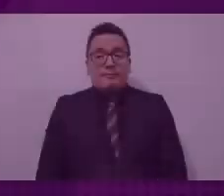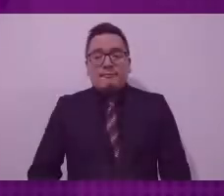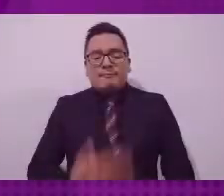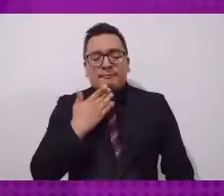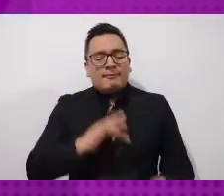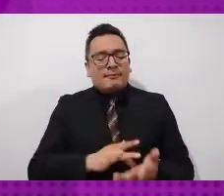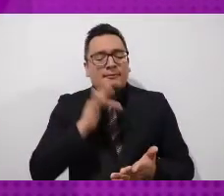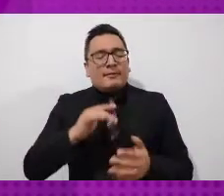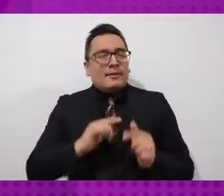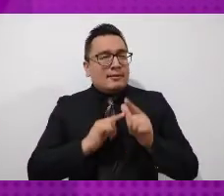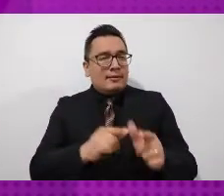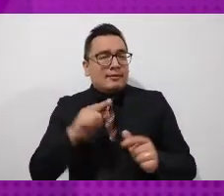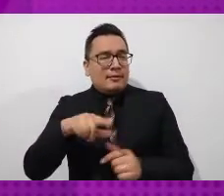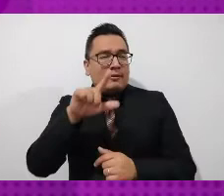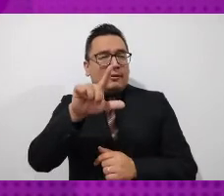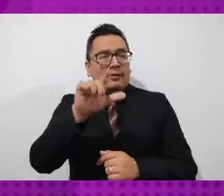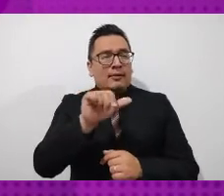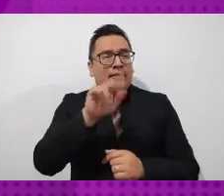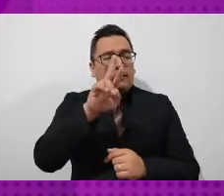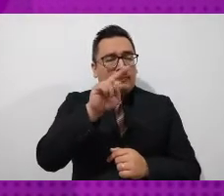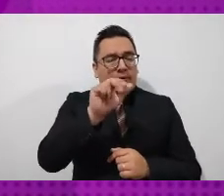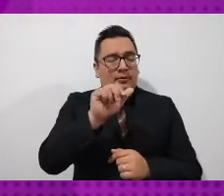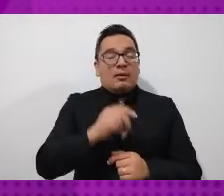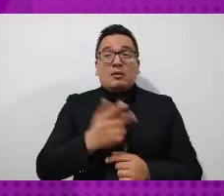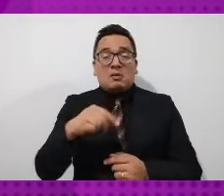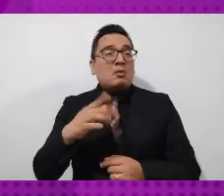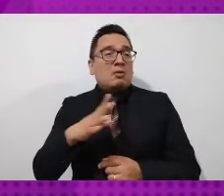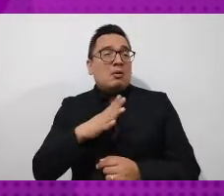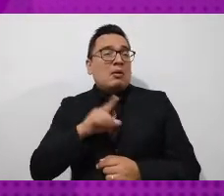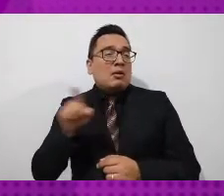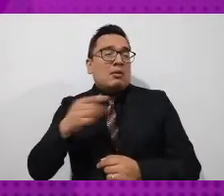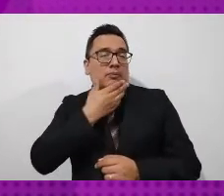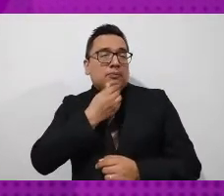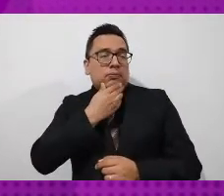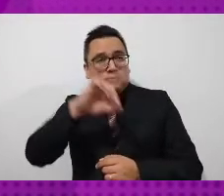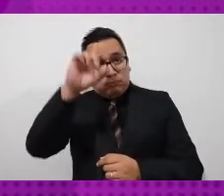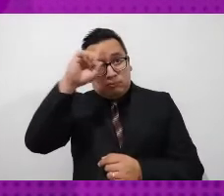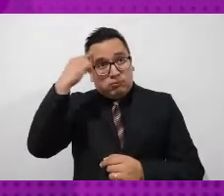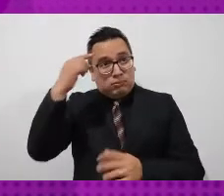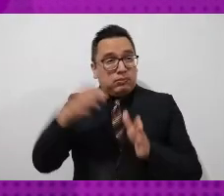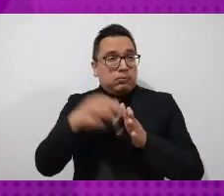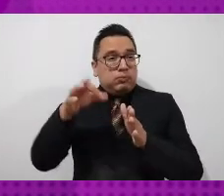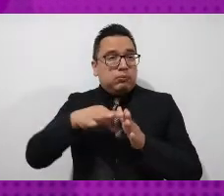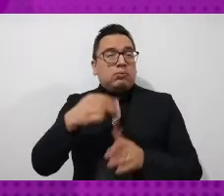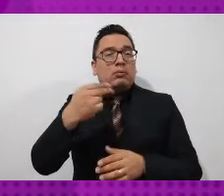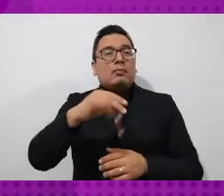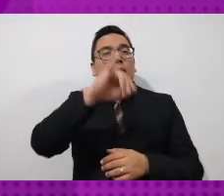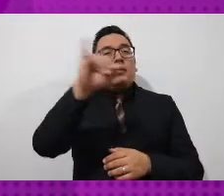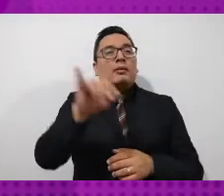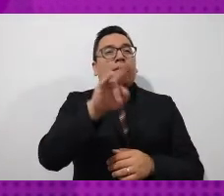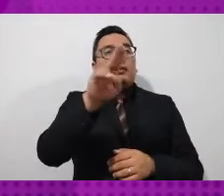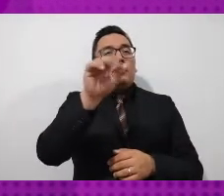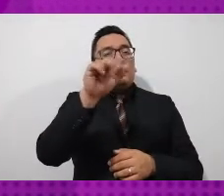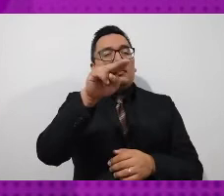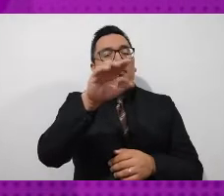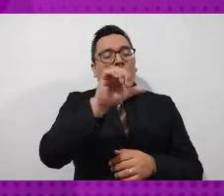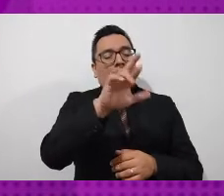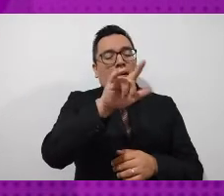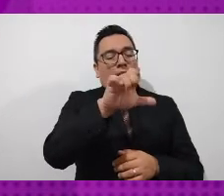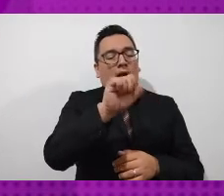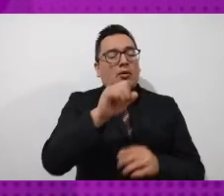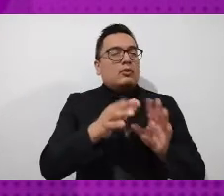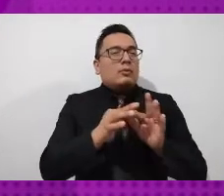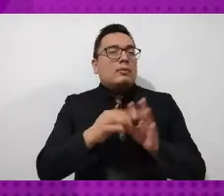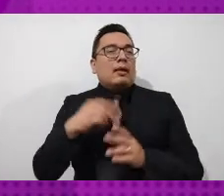Gracias por continuar aquí en su programa de la urna y nos acompaña el día de hoy el consejero electoral Juan Carlos Cisneros Ruiz y nos está hablando de iniciativa